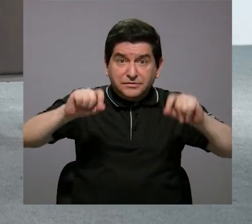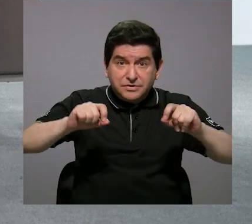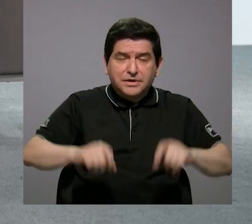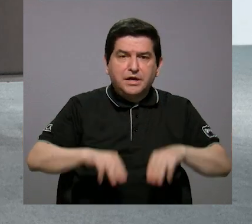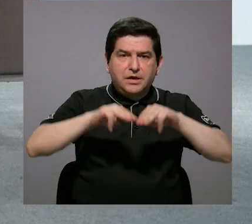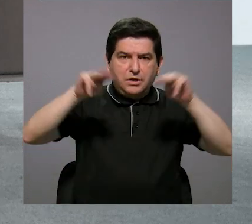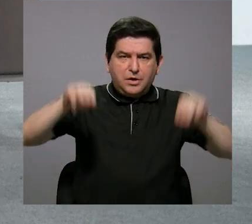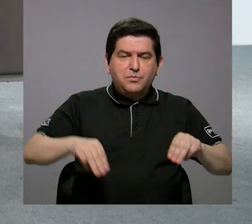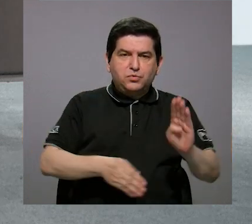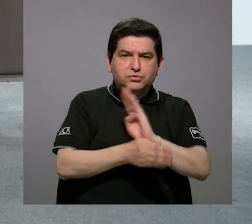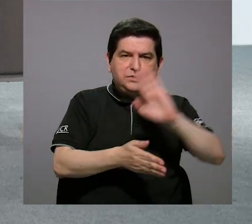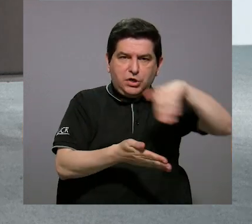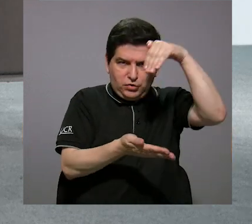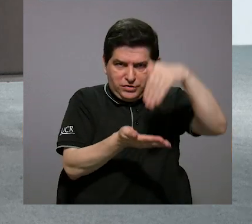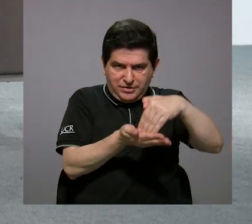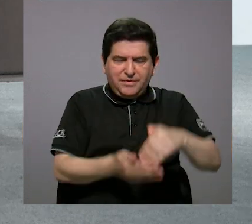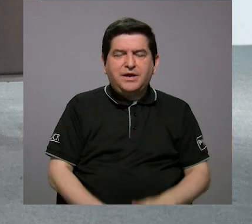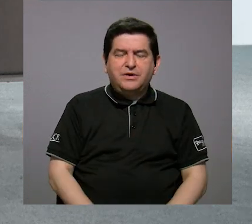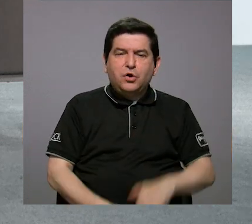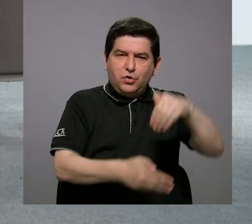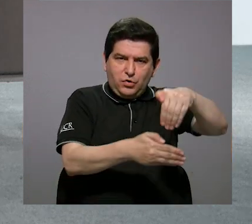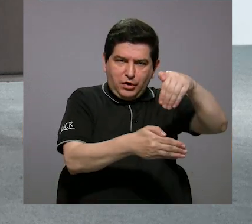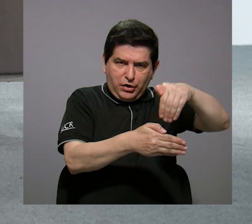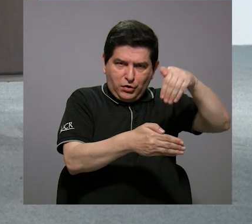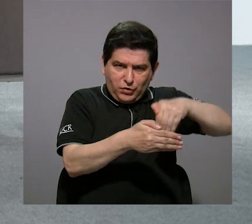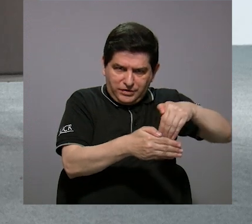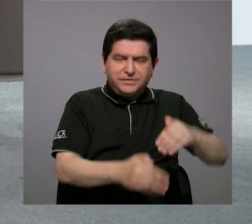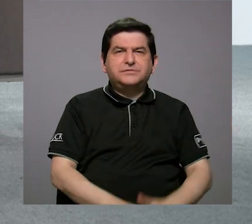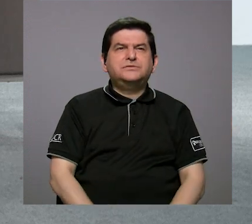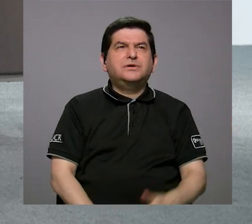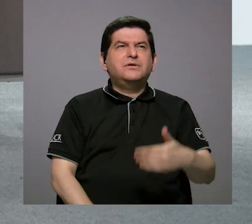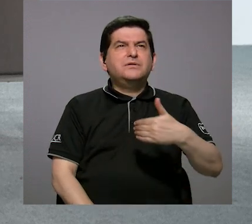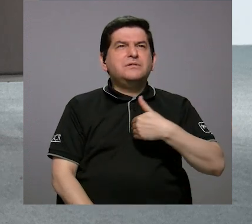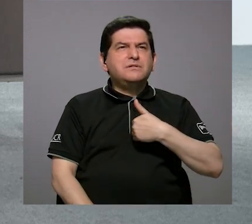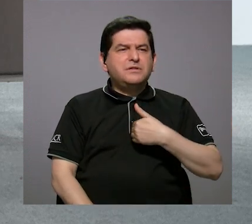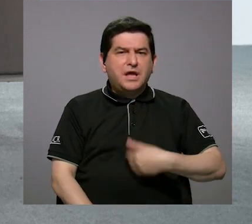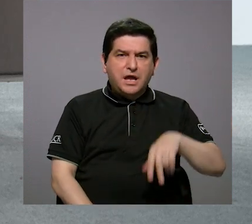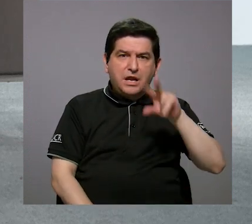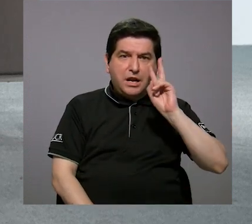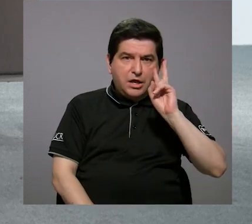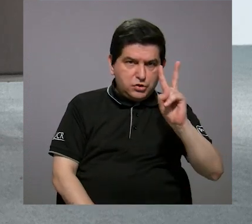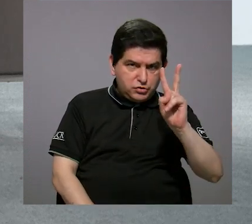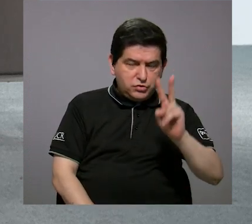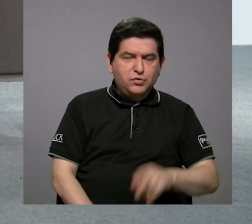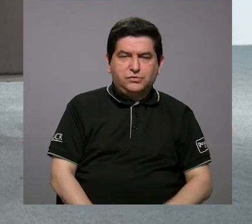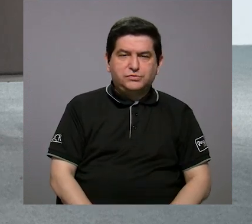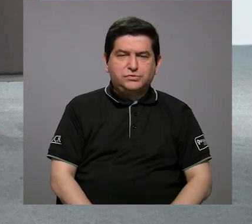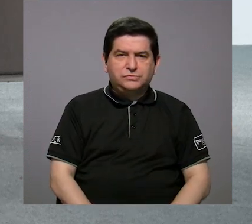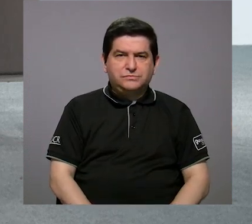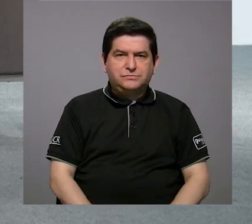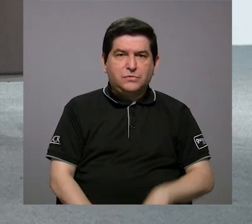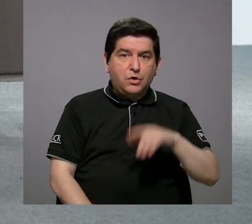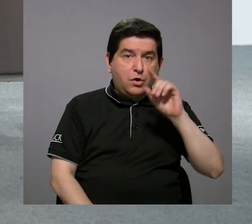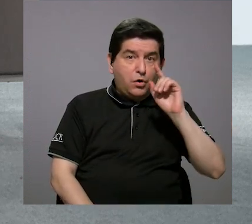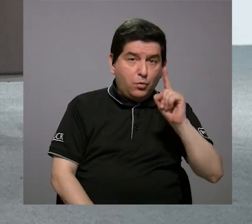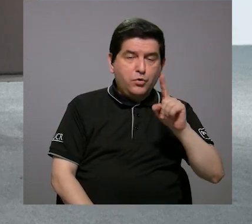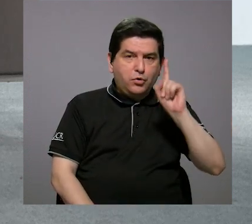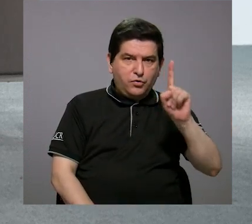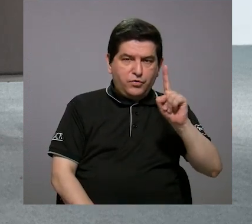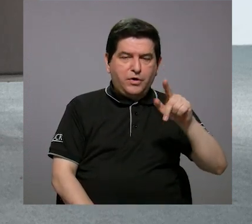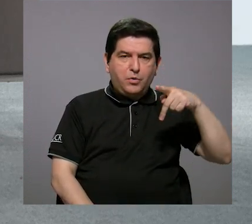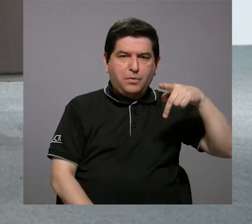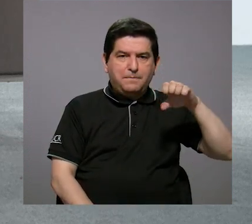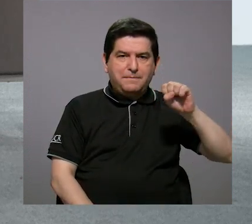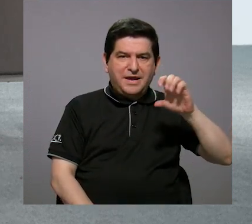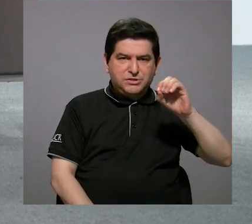bueno, los museos del Banco Central y la colección del Banco Central tiene 2 ejemplares, uno de 1 peso